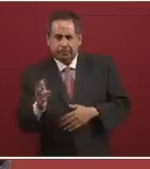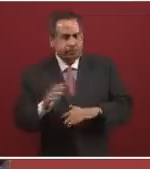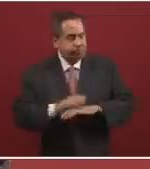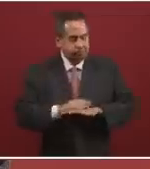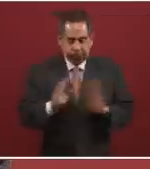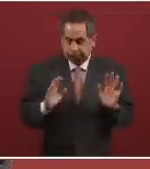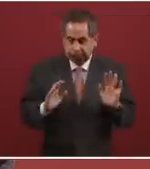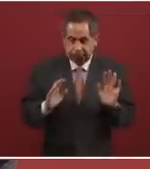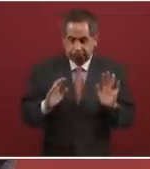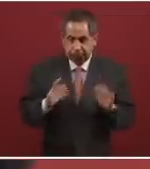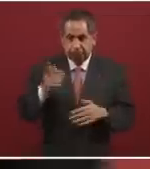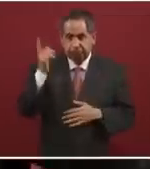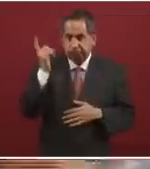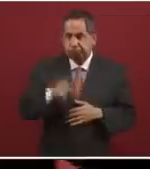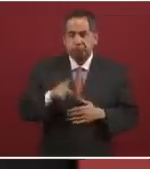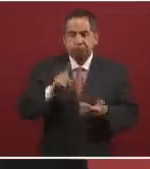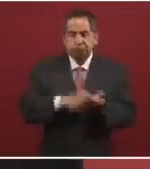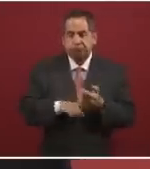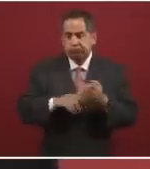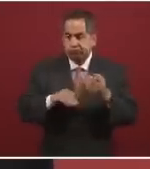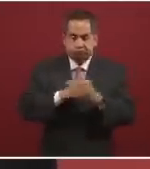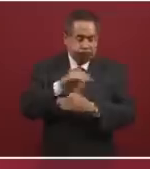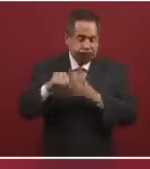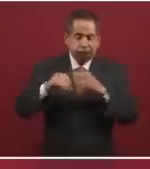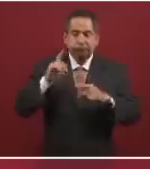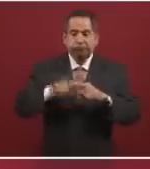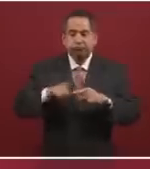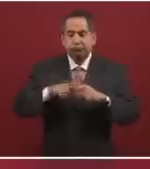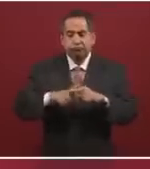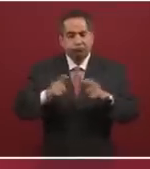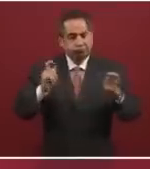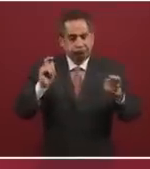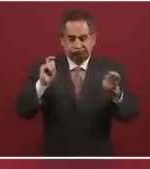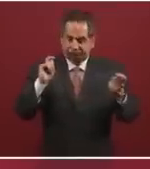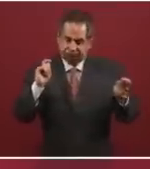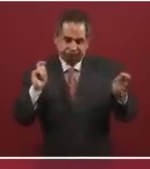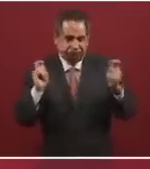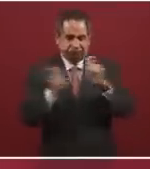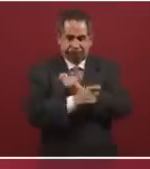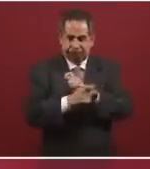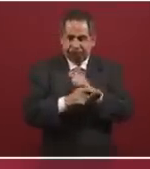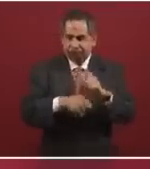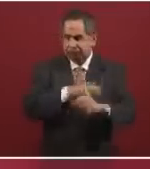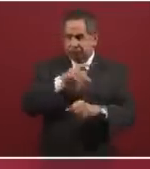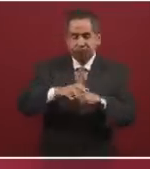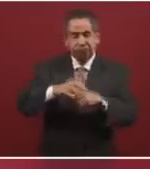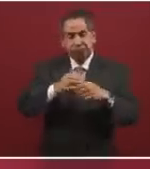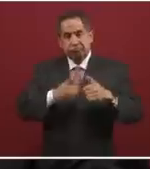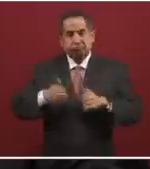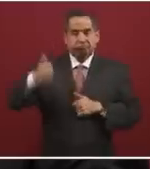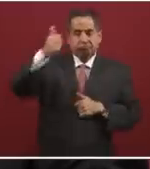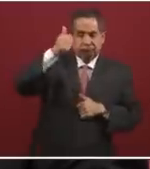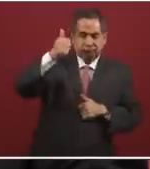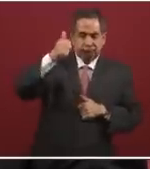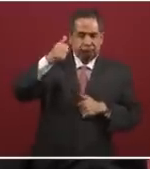instrucción es que todo el ajuste se haga arriba.